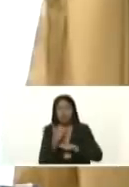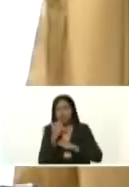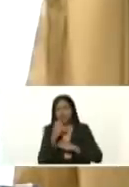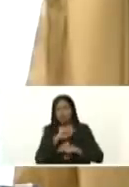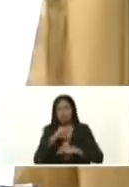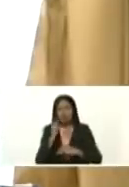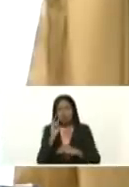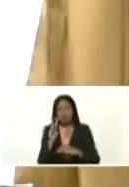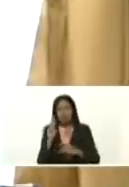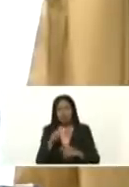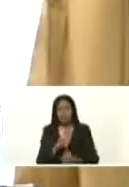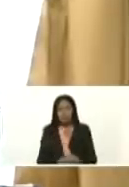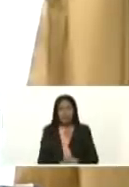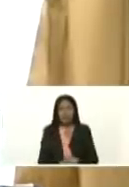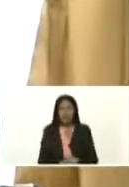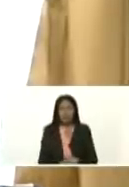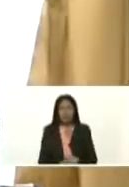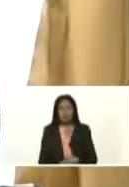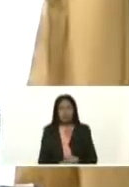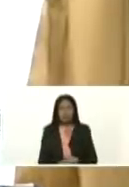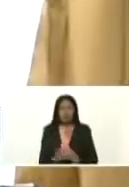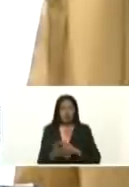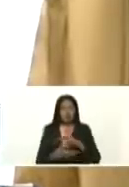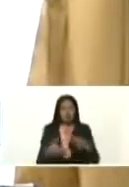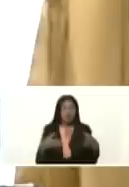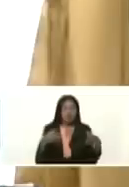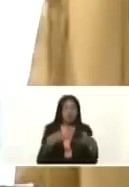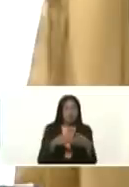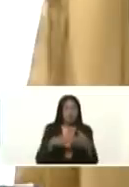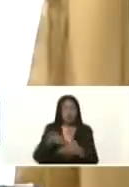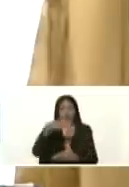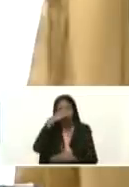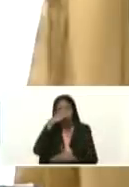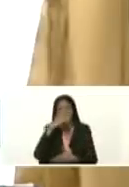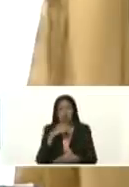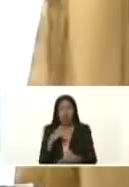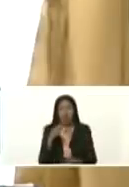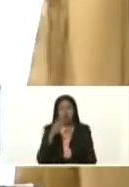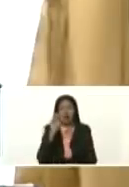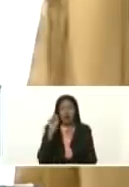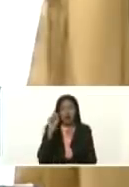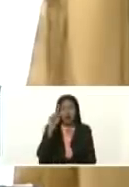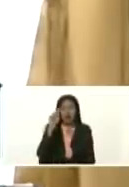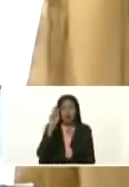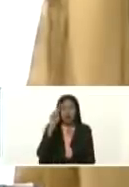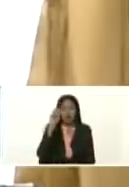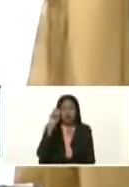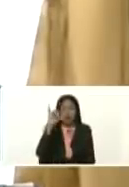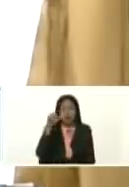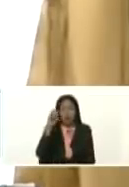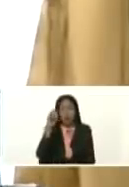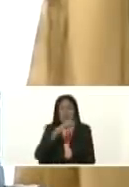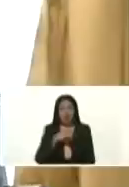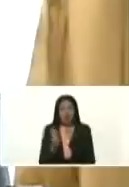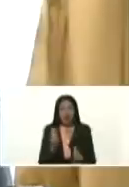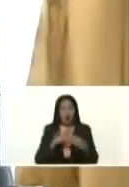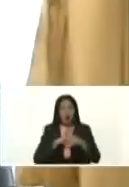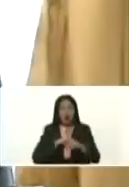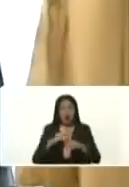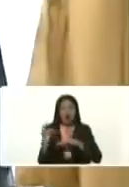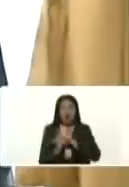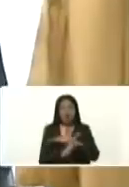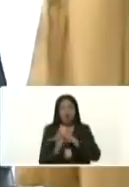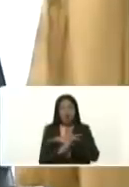bueno lo que ocurrió con este grupo paramilitar en la frontera los rastros de cómo se pretendía negociar nuestras